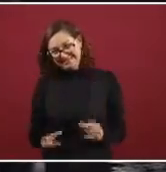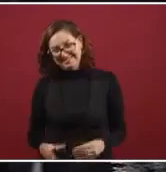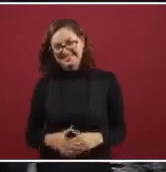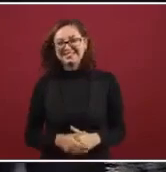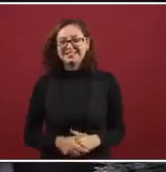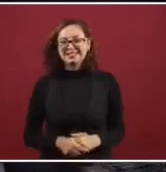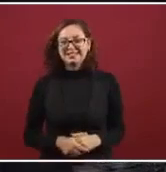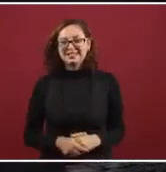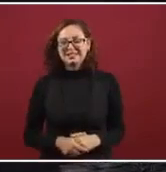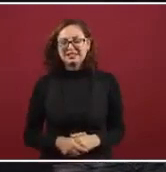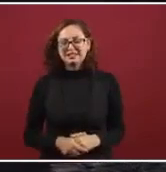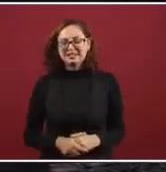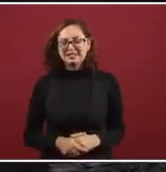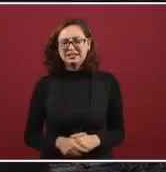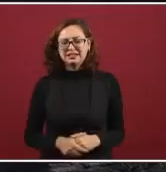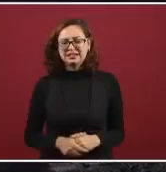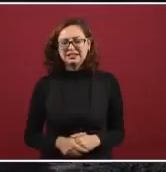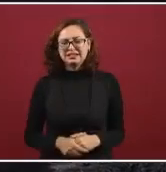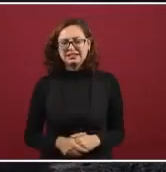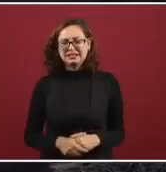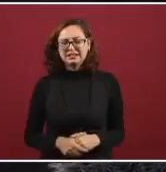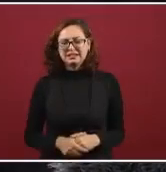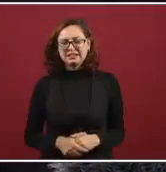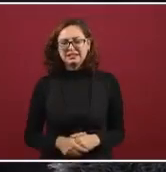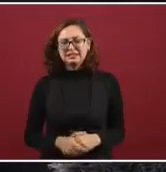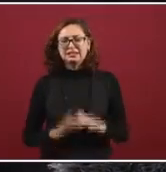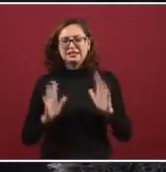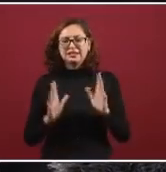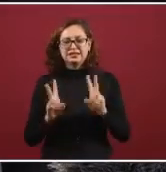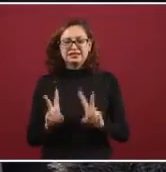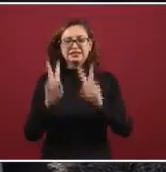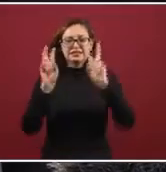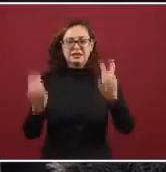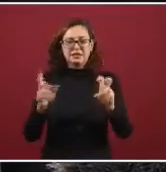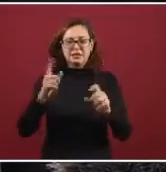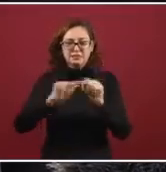señor. ¿Y la soberanía?